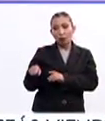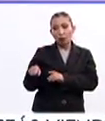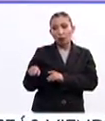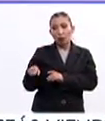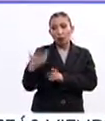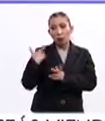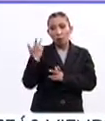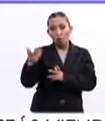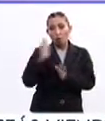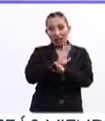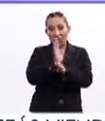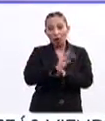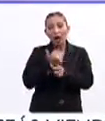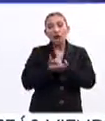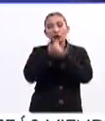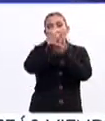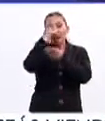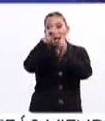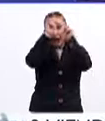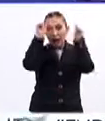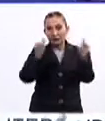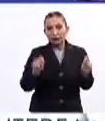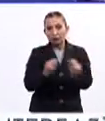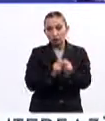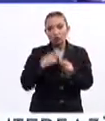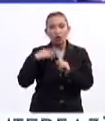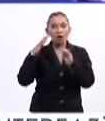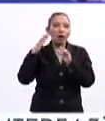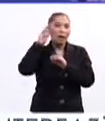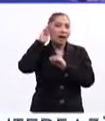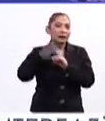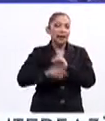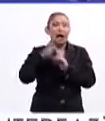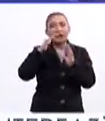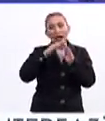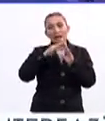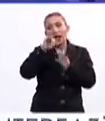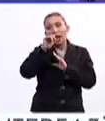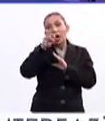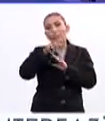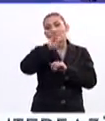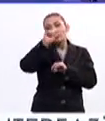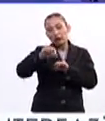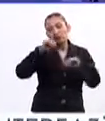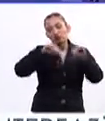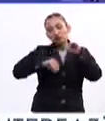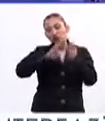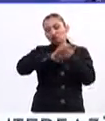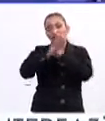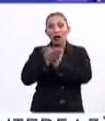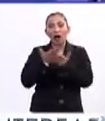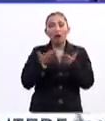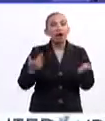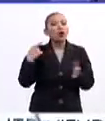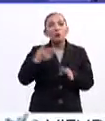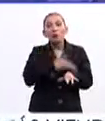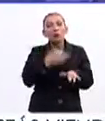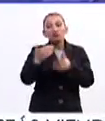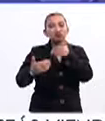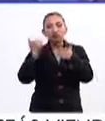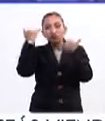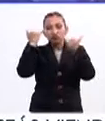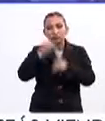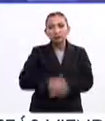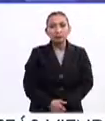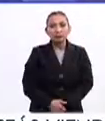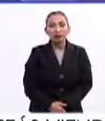tu titulación, de la maestría en Casa Lam, y que de ahí la has ido configurando hasta llegar a este momento. ¿Cómo fue este proceso creativo?